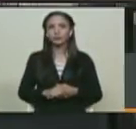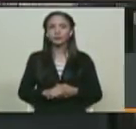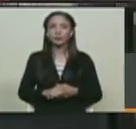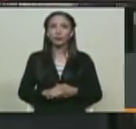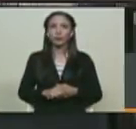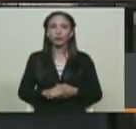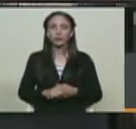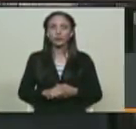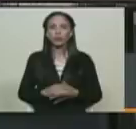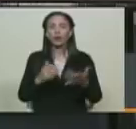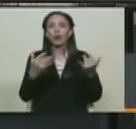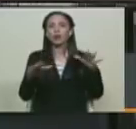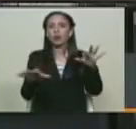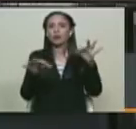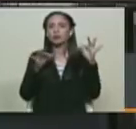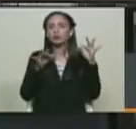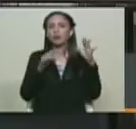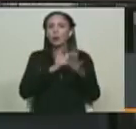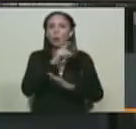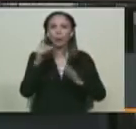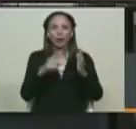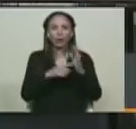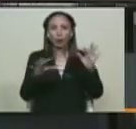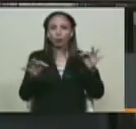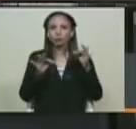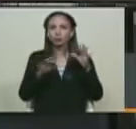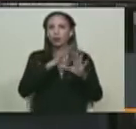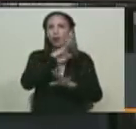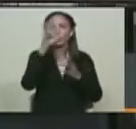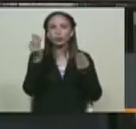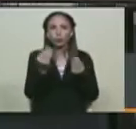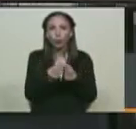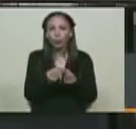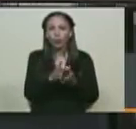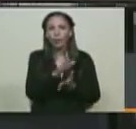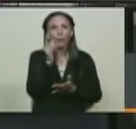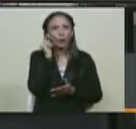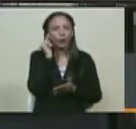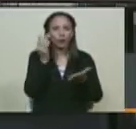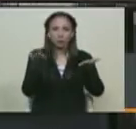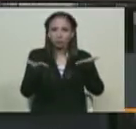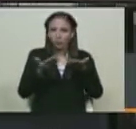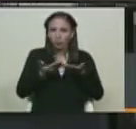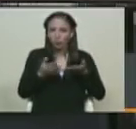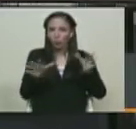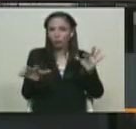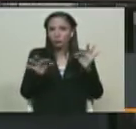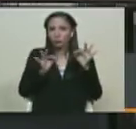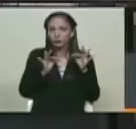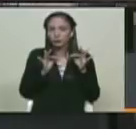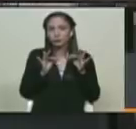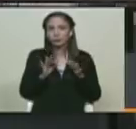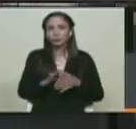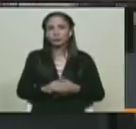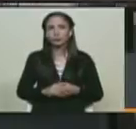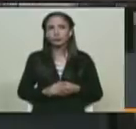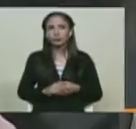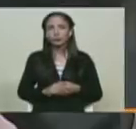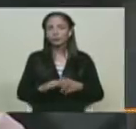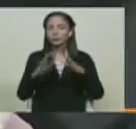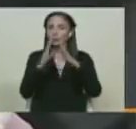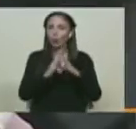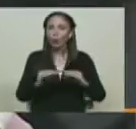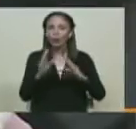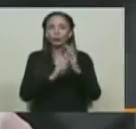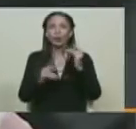me envió un informe muy completo la compañera María Rosa de todas las